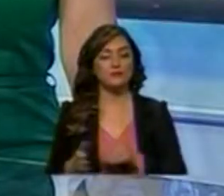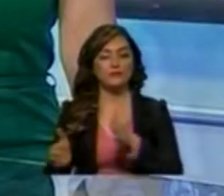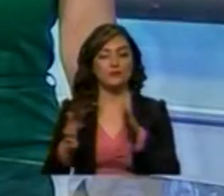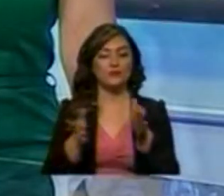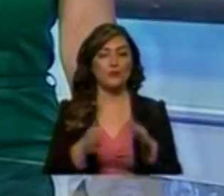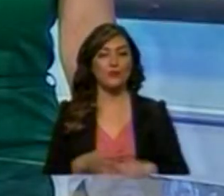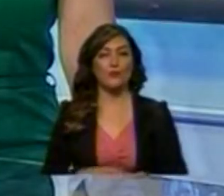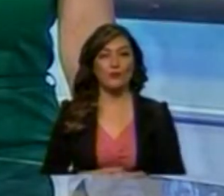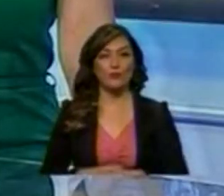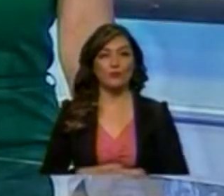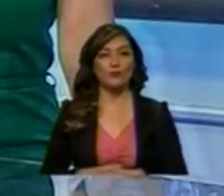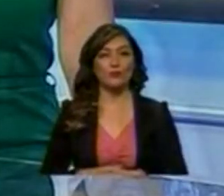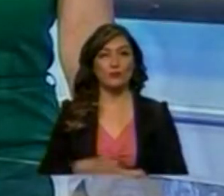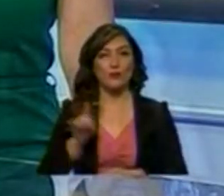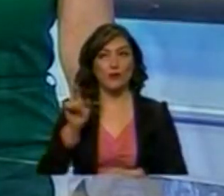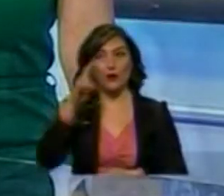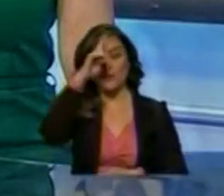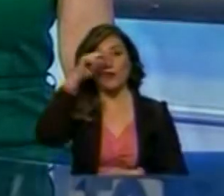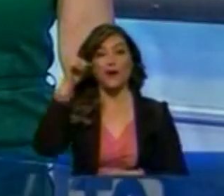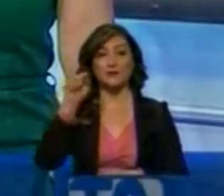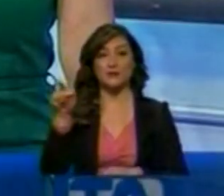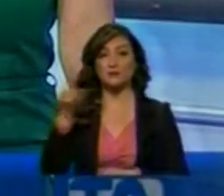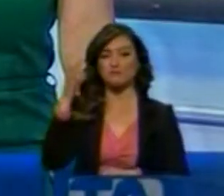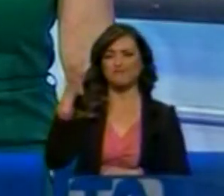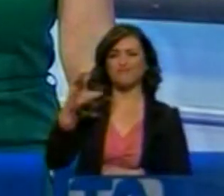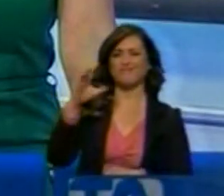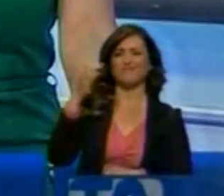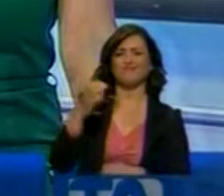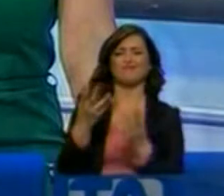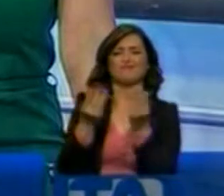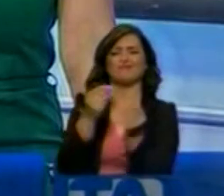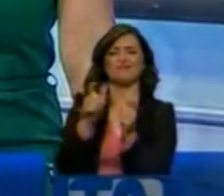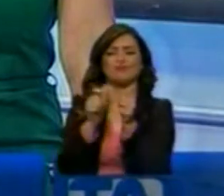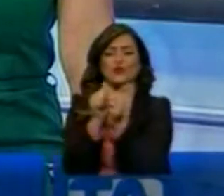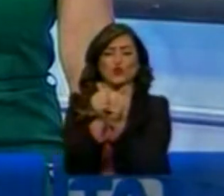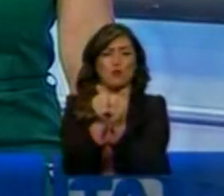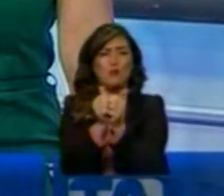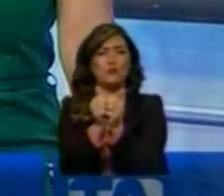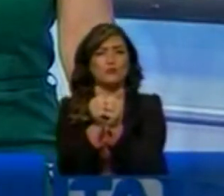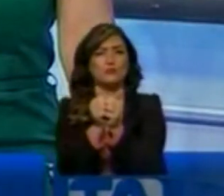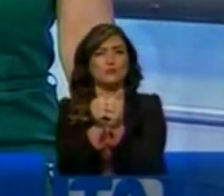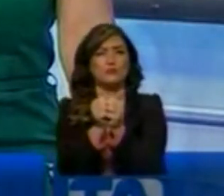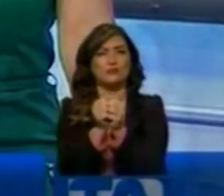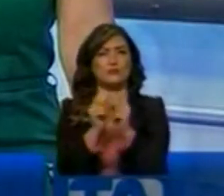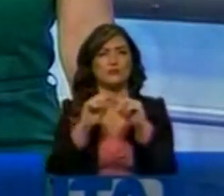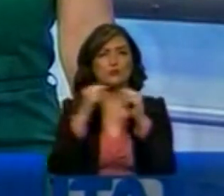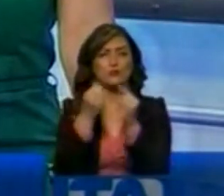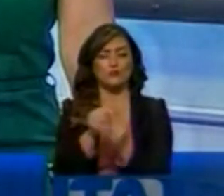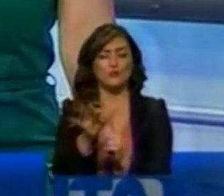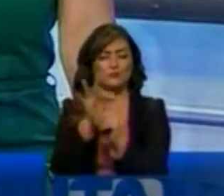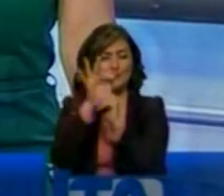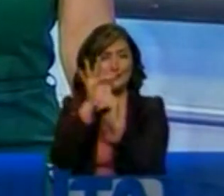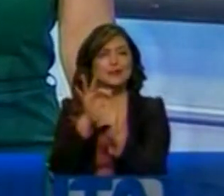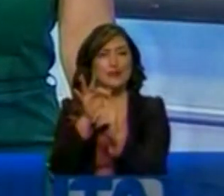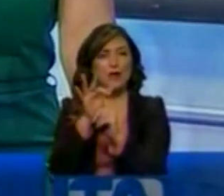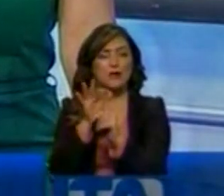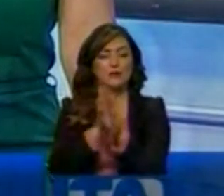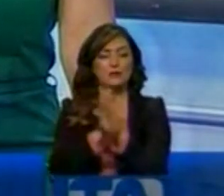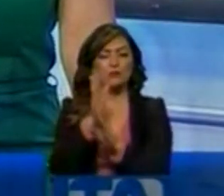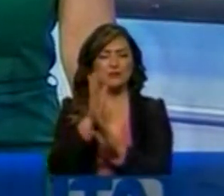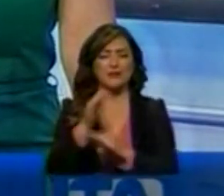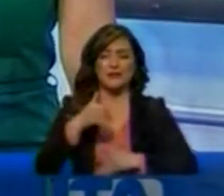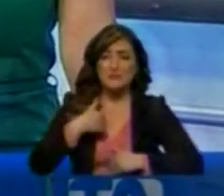Y a las críticas realizadas por Richard Carapaz se suman las de decenas de deportistas de alto rendimiento que aseguran